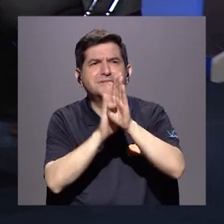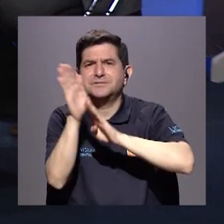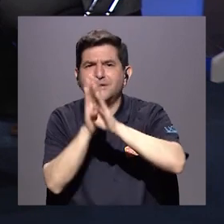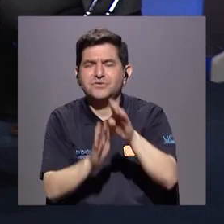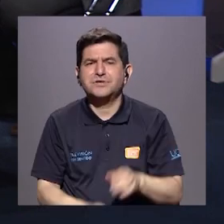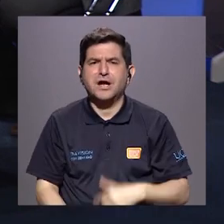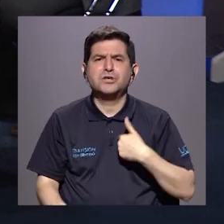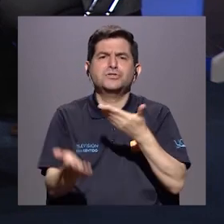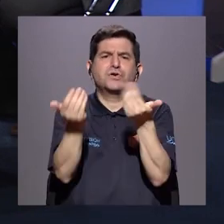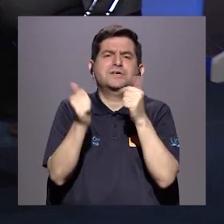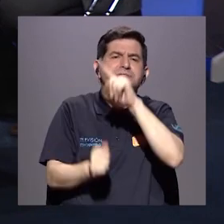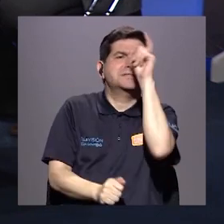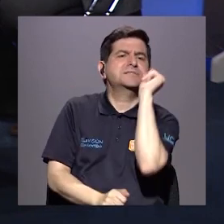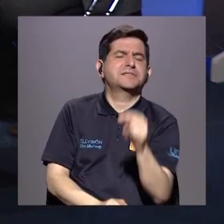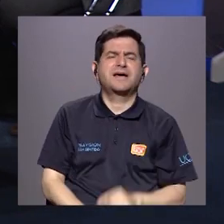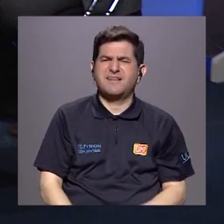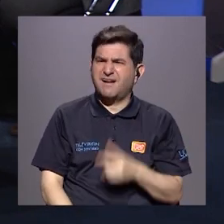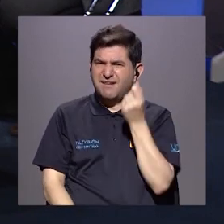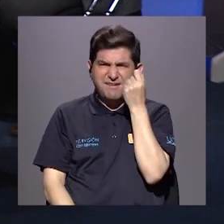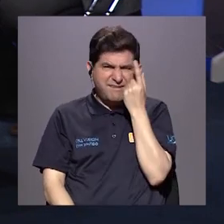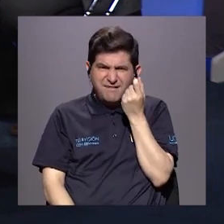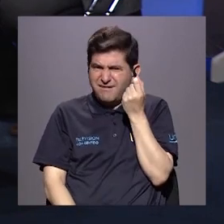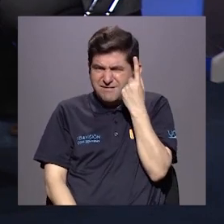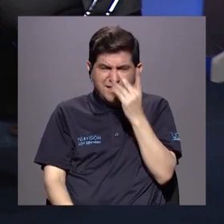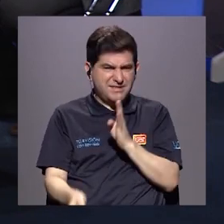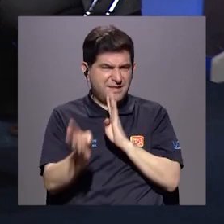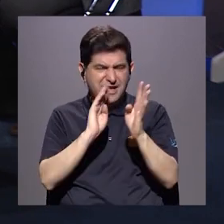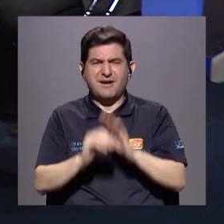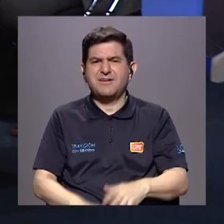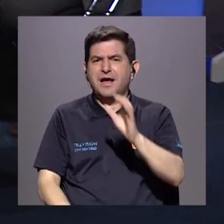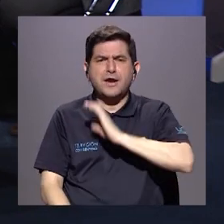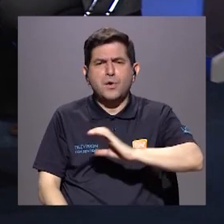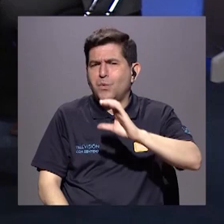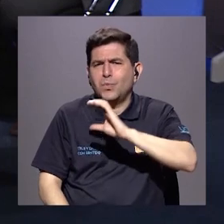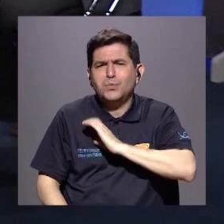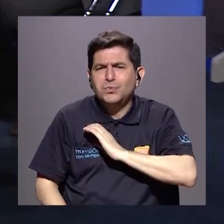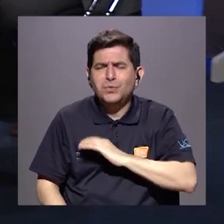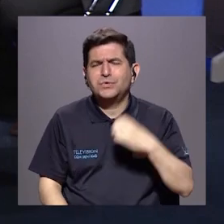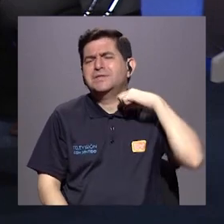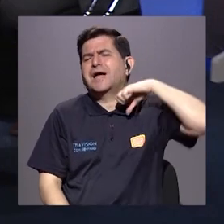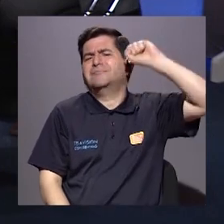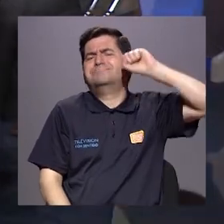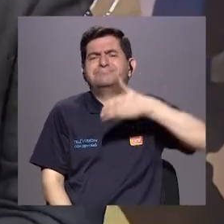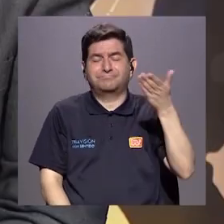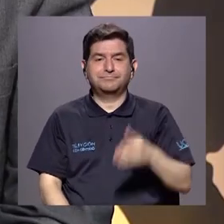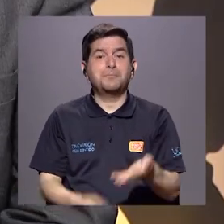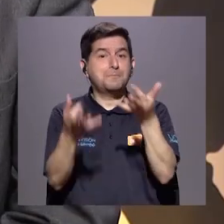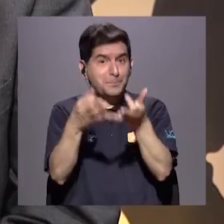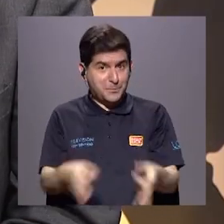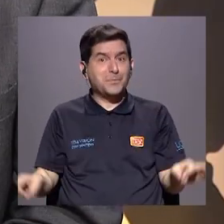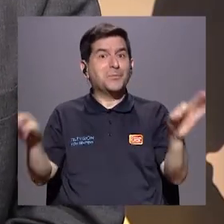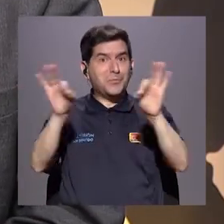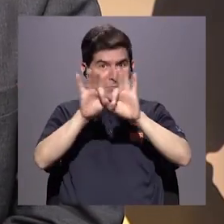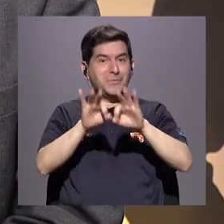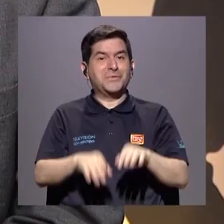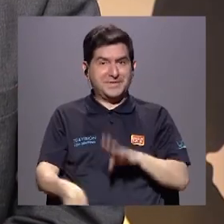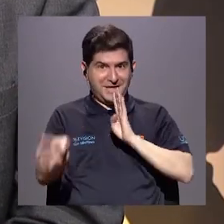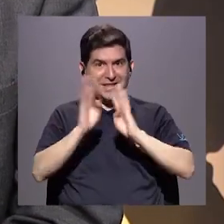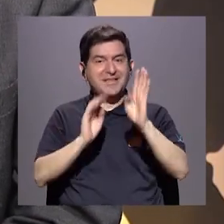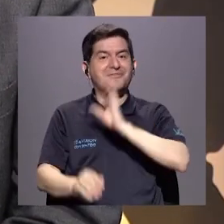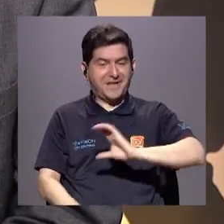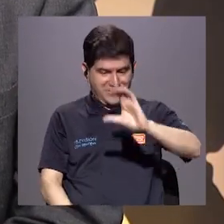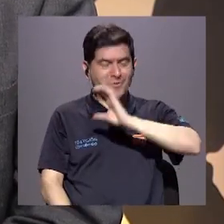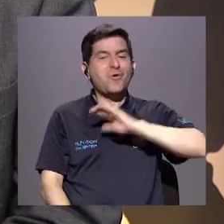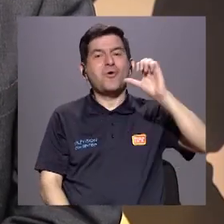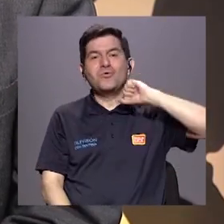del tema quisiera preguntarte qué entendemos cuando hablamos de comportamiento suicida lo que me parece importante que empecemos hablando